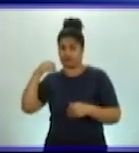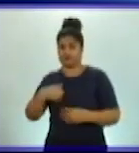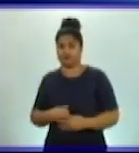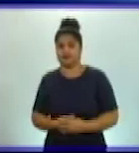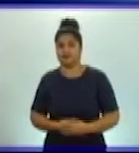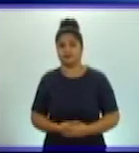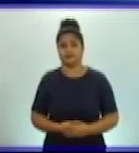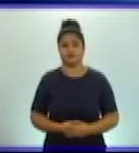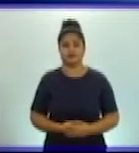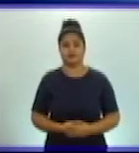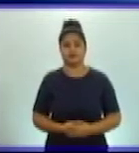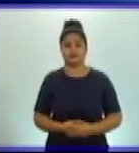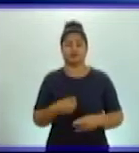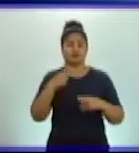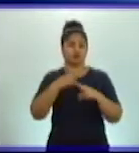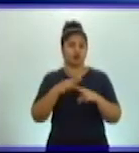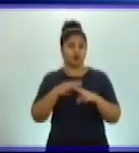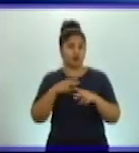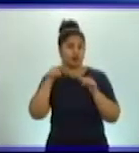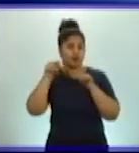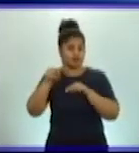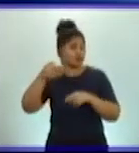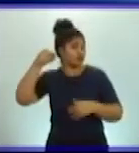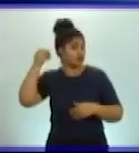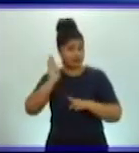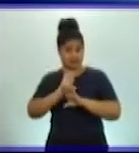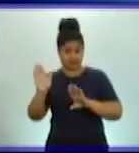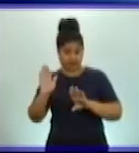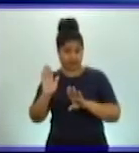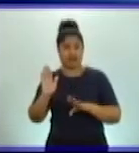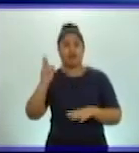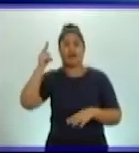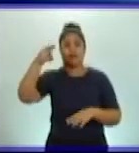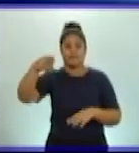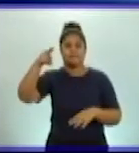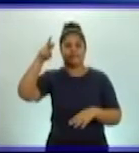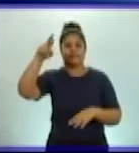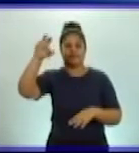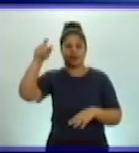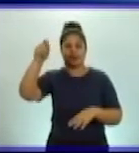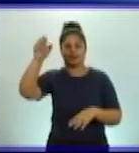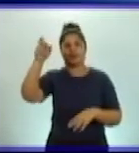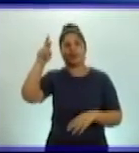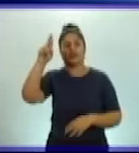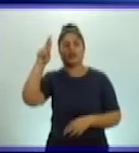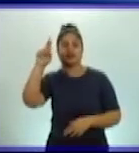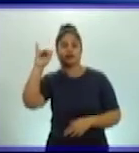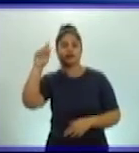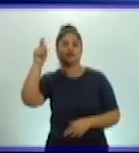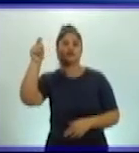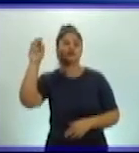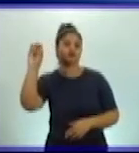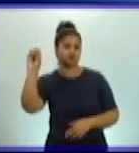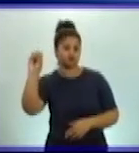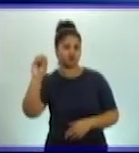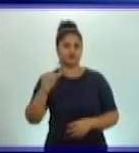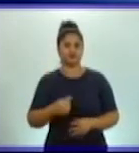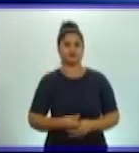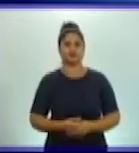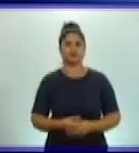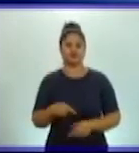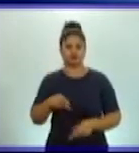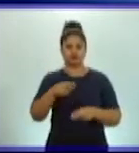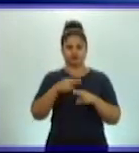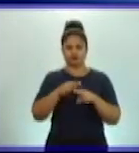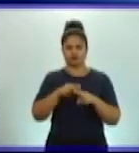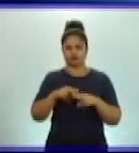pasó, es pretérito. Por tanto, aunque hay cambio de vocal y de consonante, esto es una irregularidad especial que ustedes van a trabajar en 9º grado.